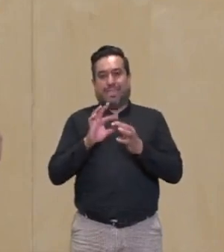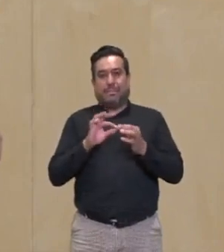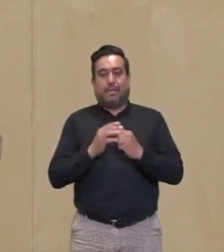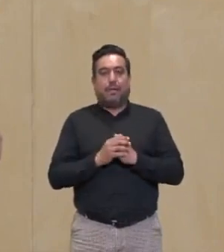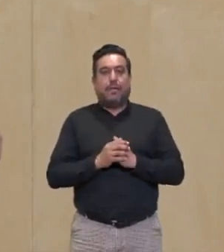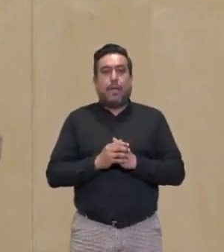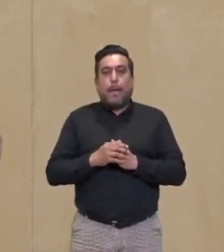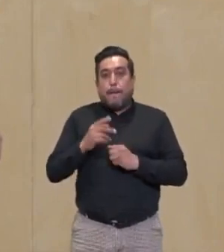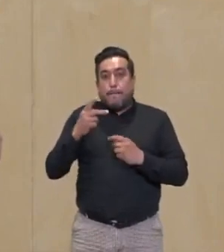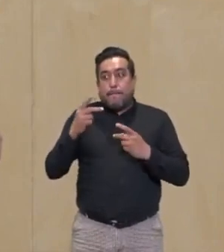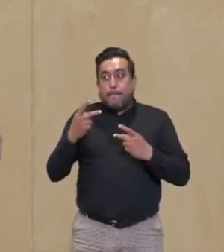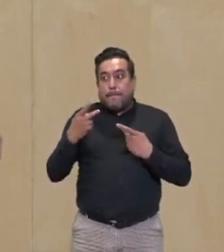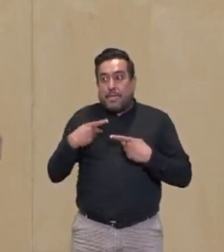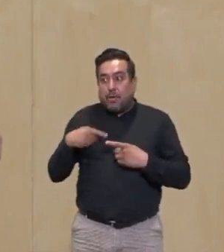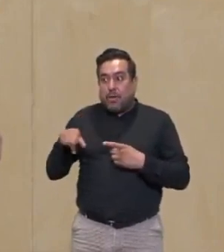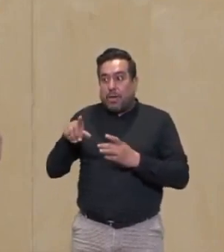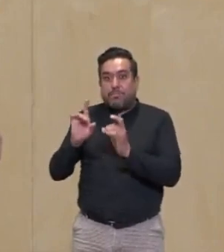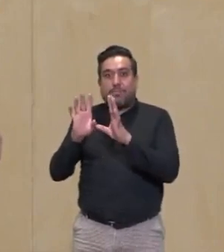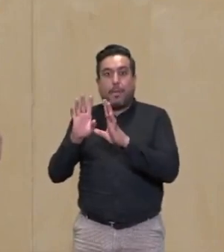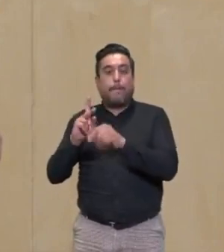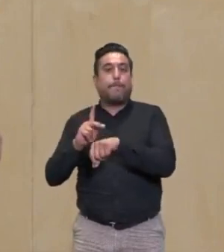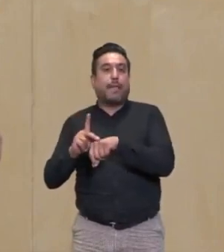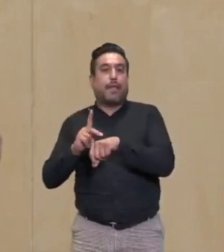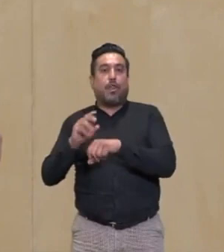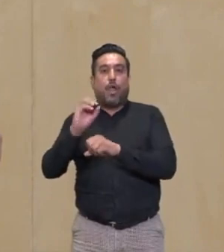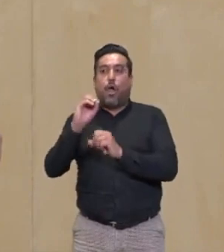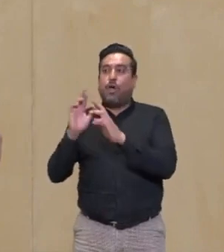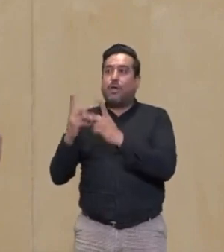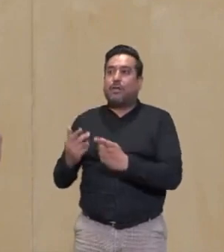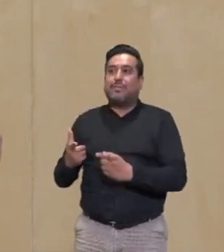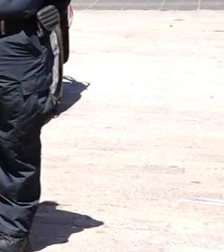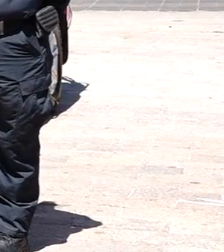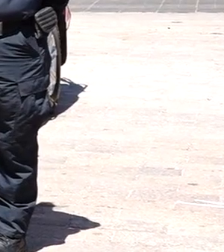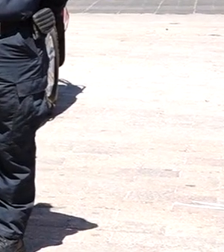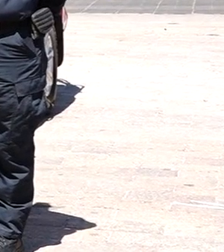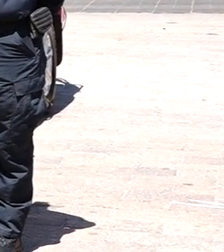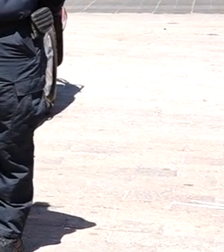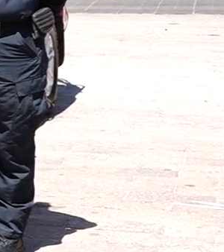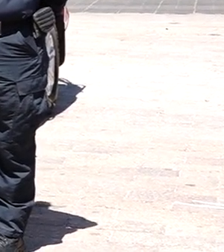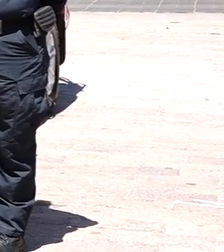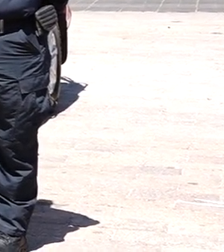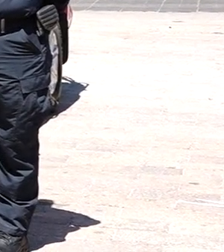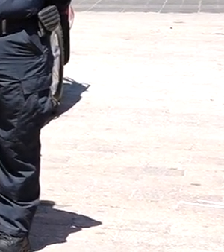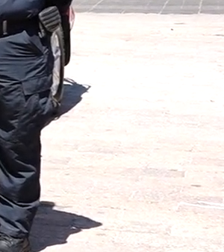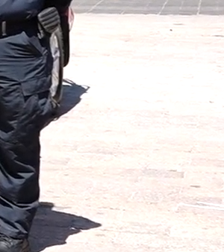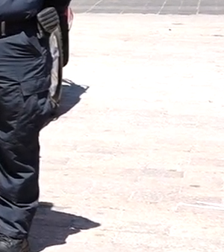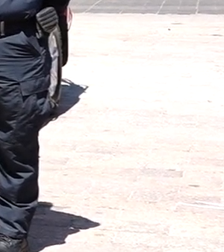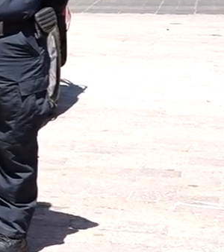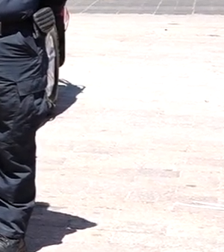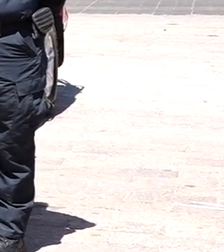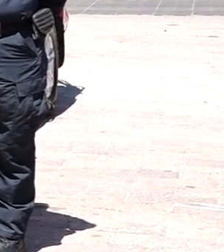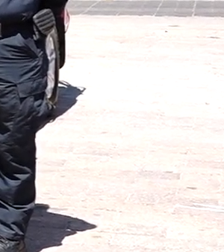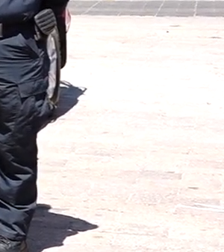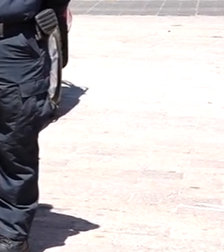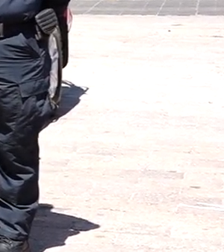situación de peligro o desastre que requiere una acción inmediata. En el estado de Guanajuato se recibieron